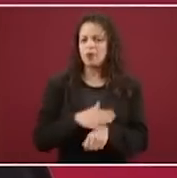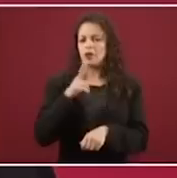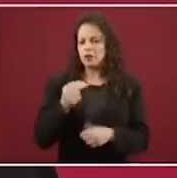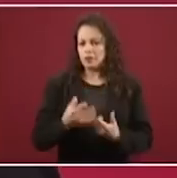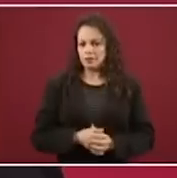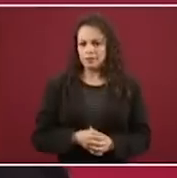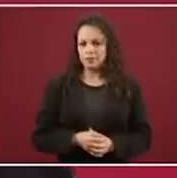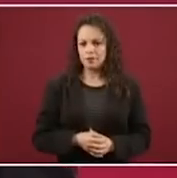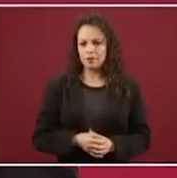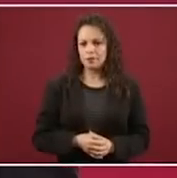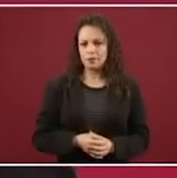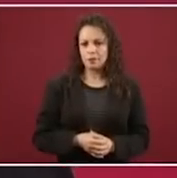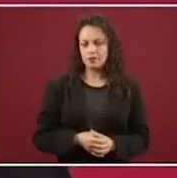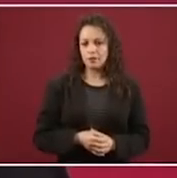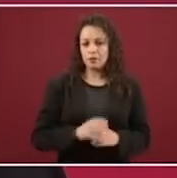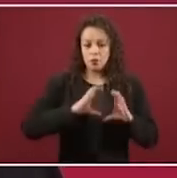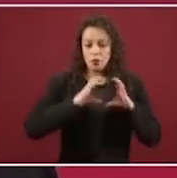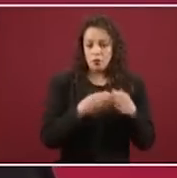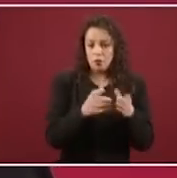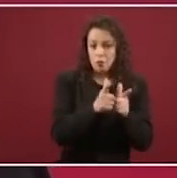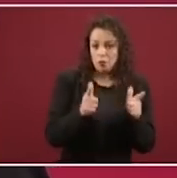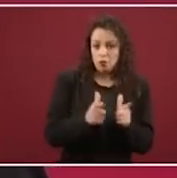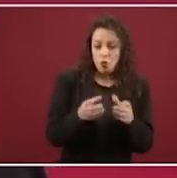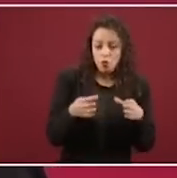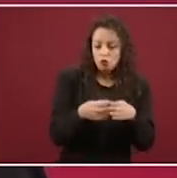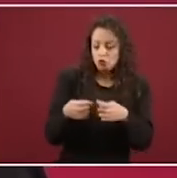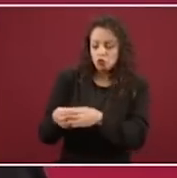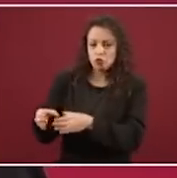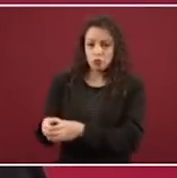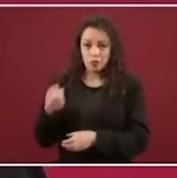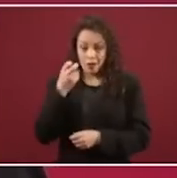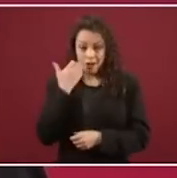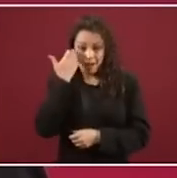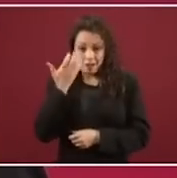una minoría se va a imponer? Eso también es autoritarismo,